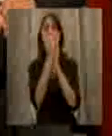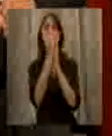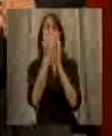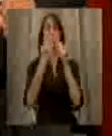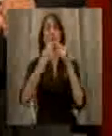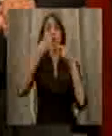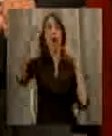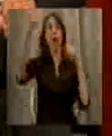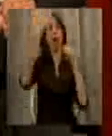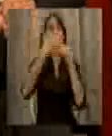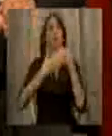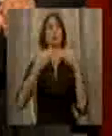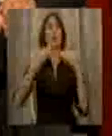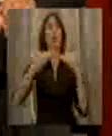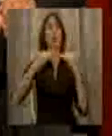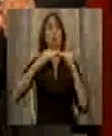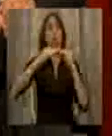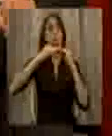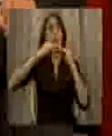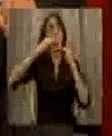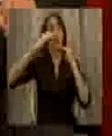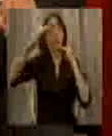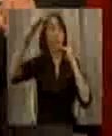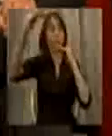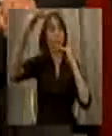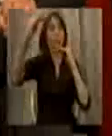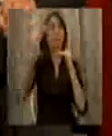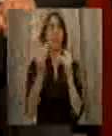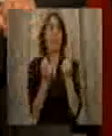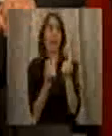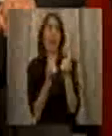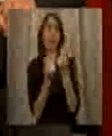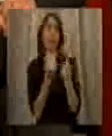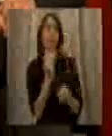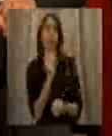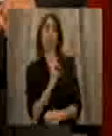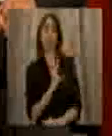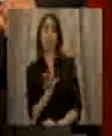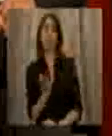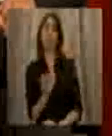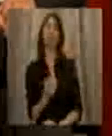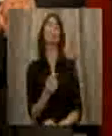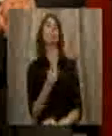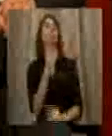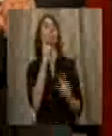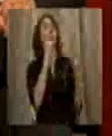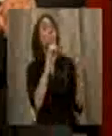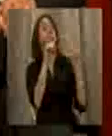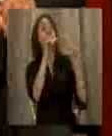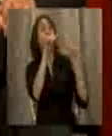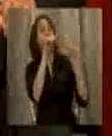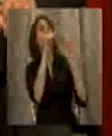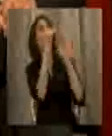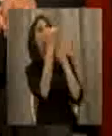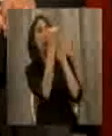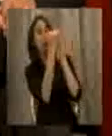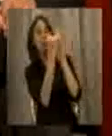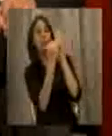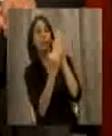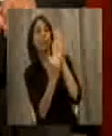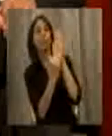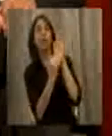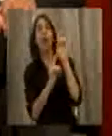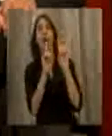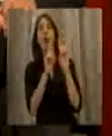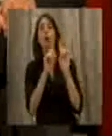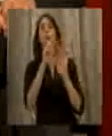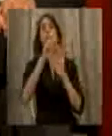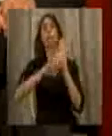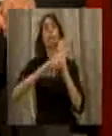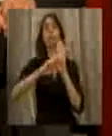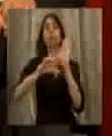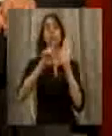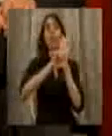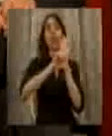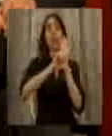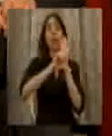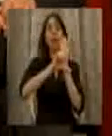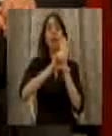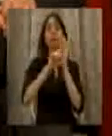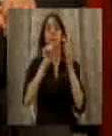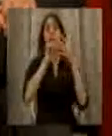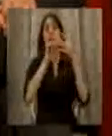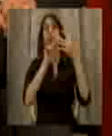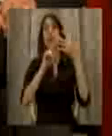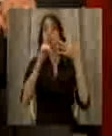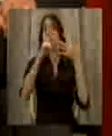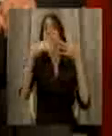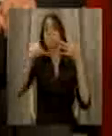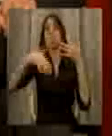largo plazo de nuestra economía. Y por ejemplo, ahí hay algunas iniciativas legales que vamos a